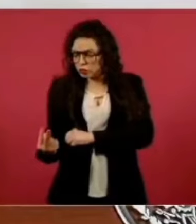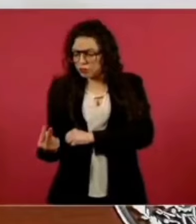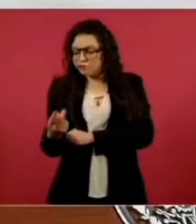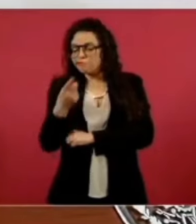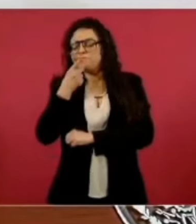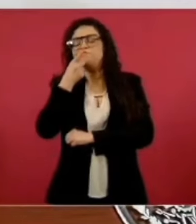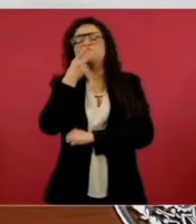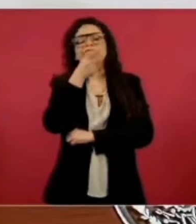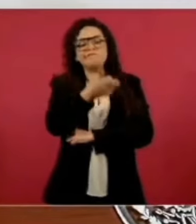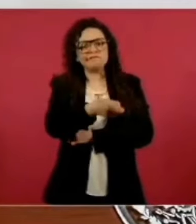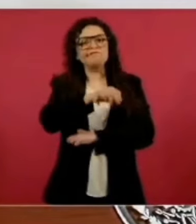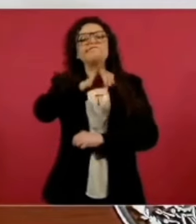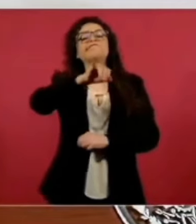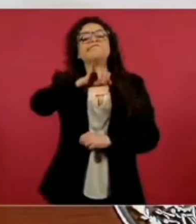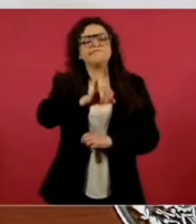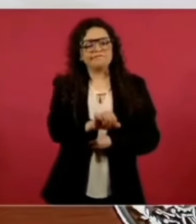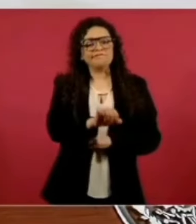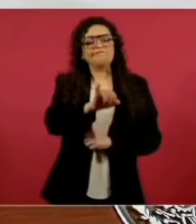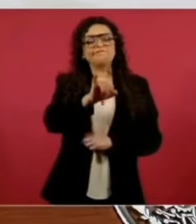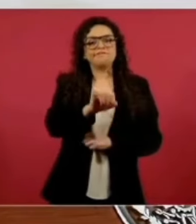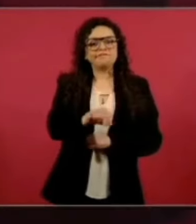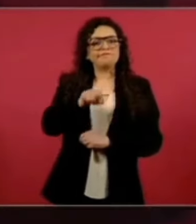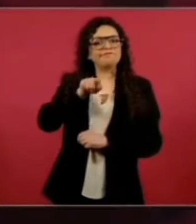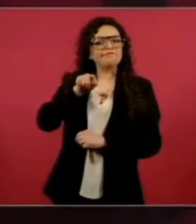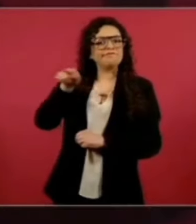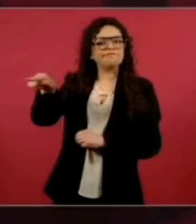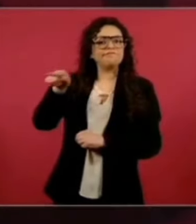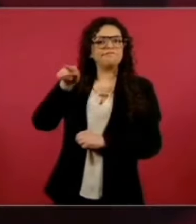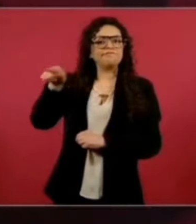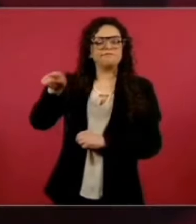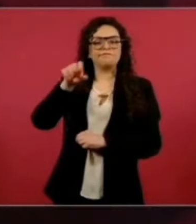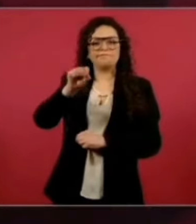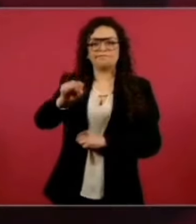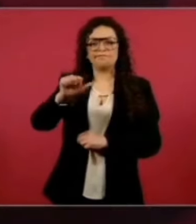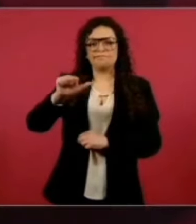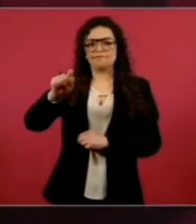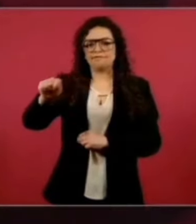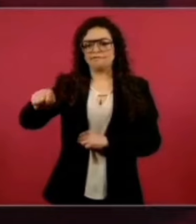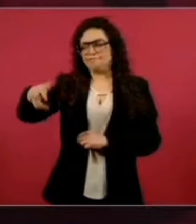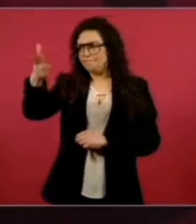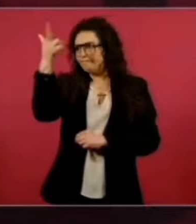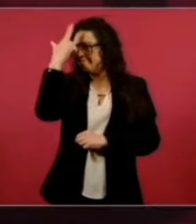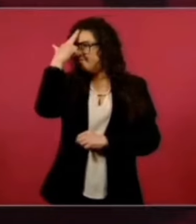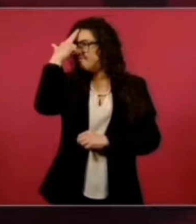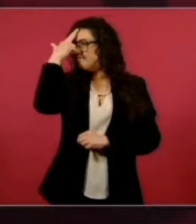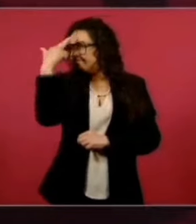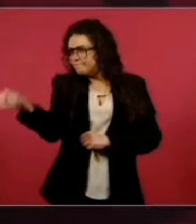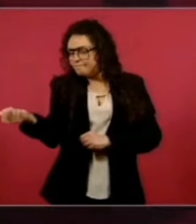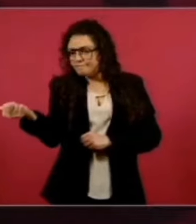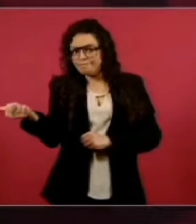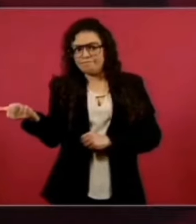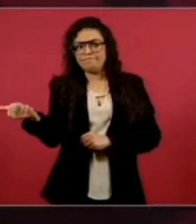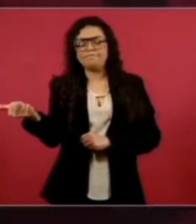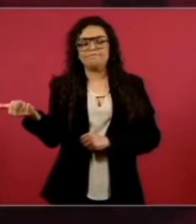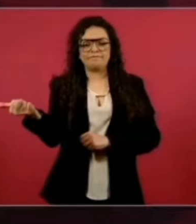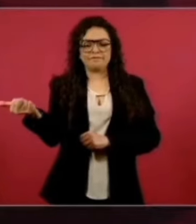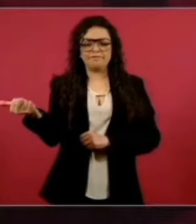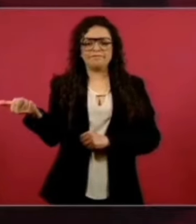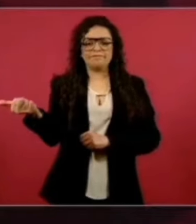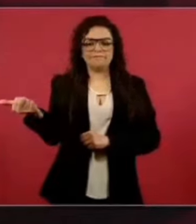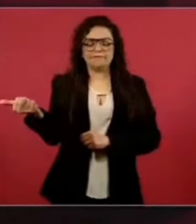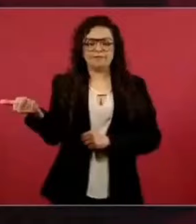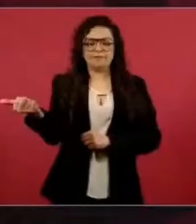razón el SAT tiene razón el de